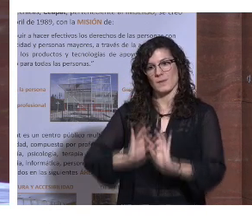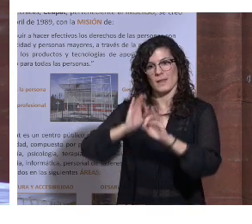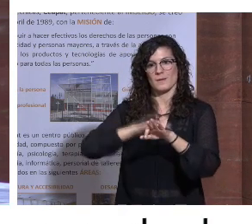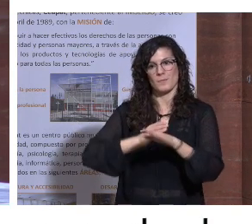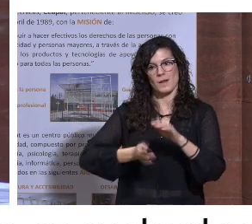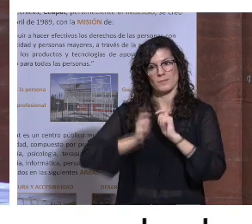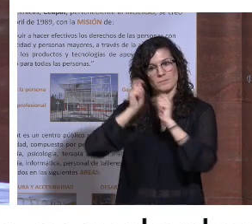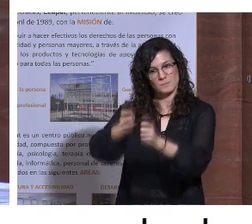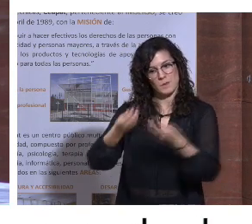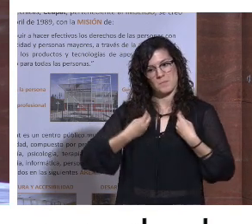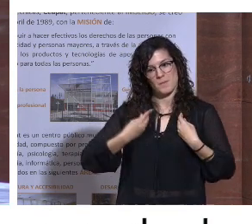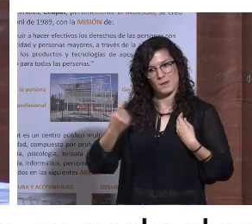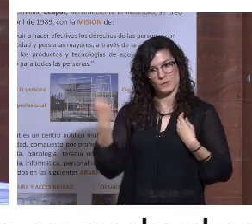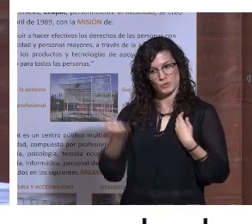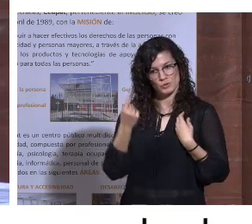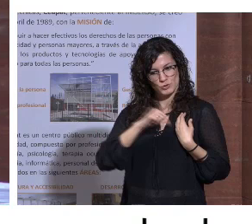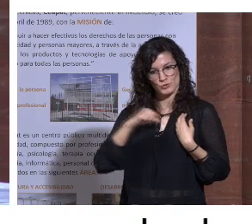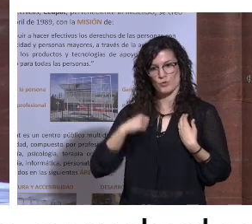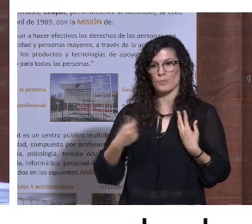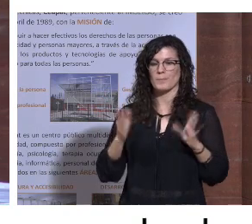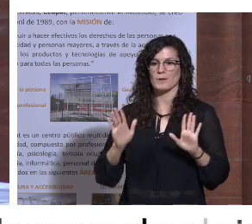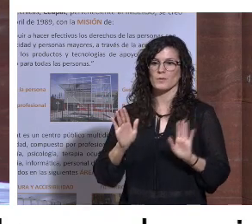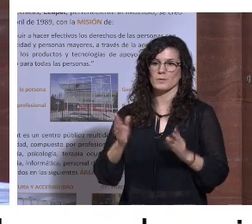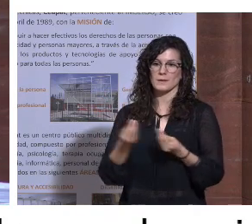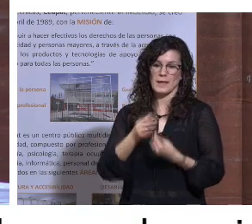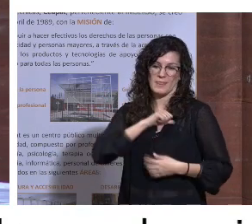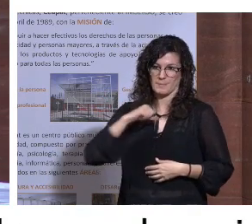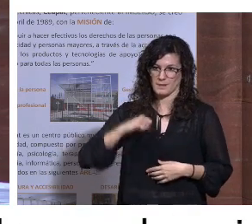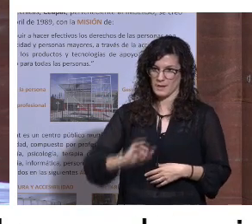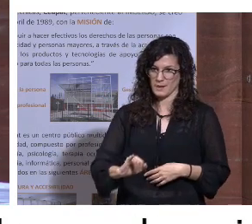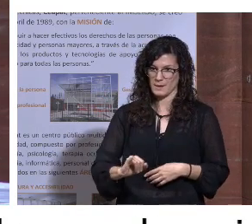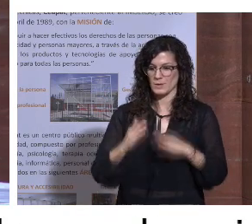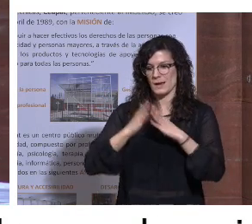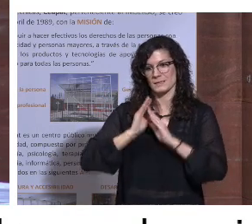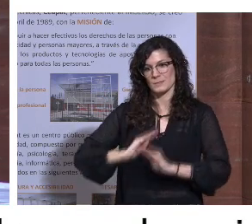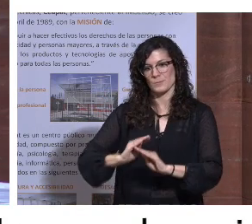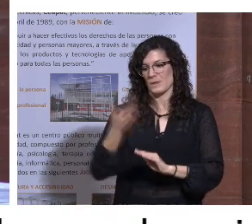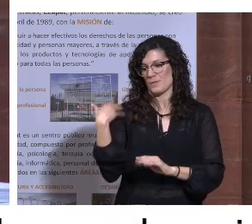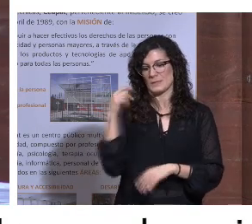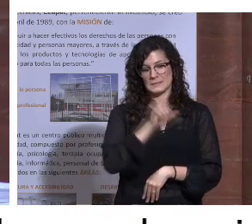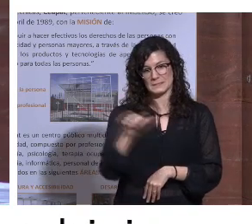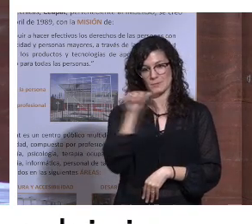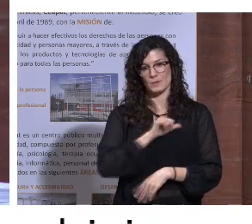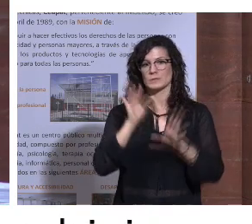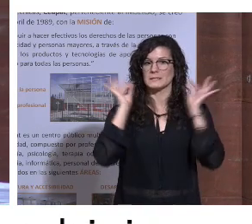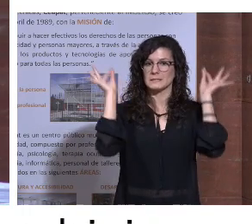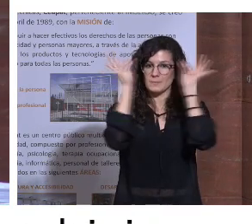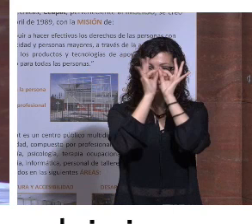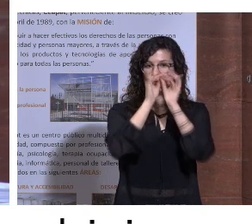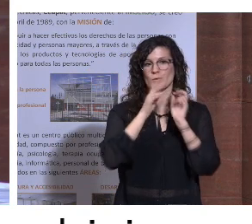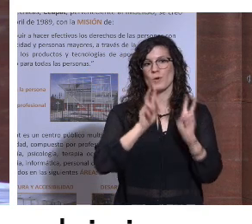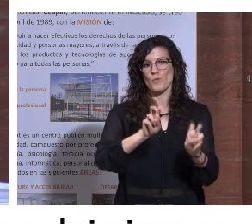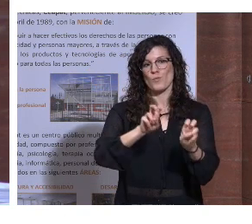con independencia en sus casas. Hace unas semanas hicimos un seminario sobre una nueva generación de